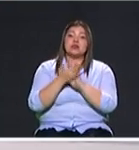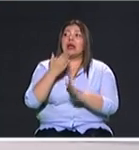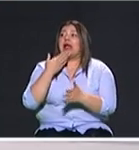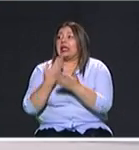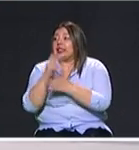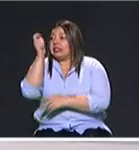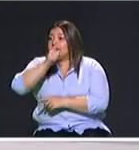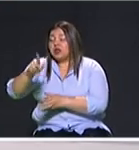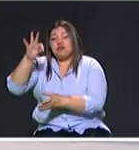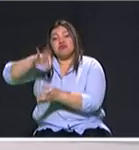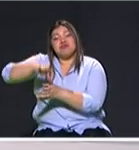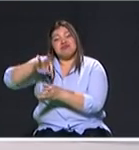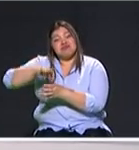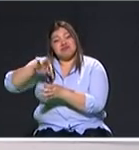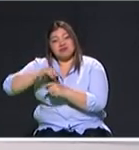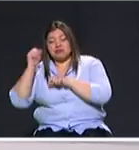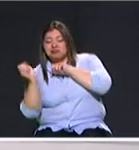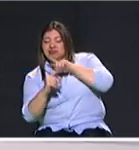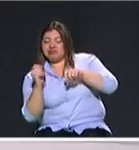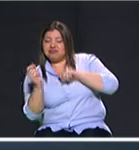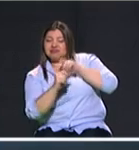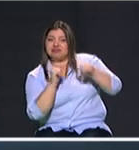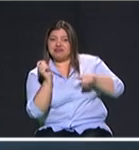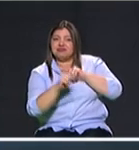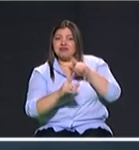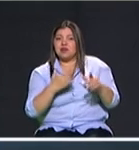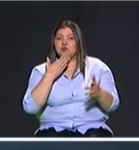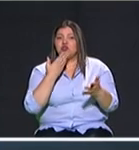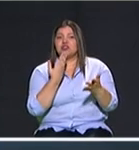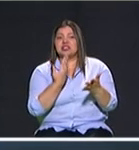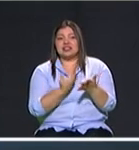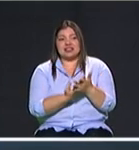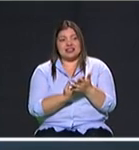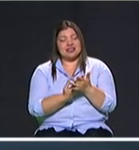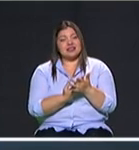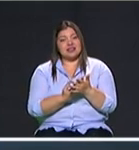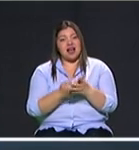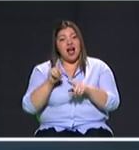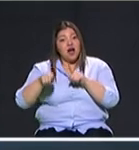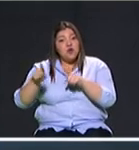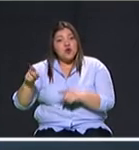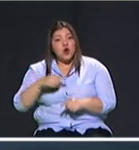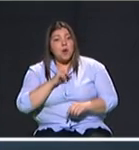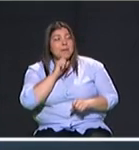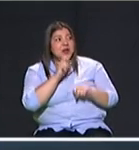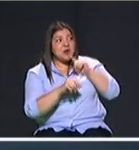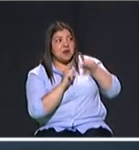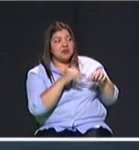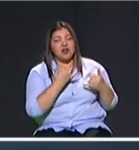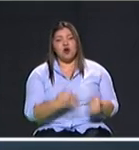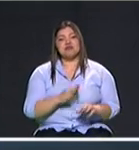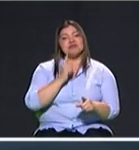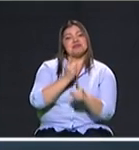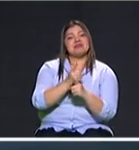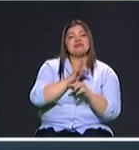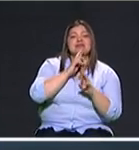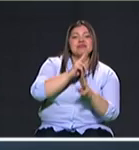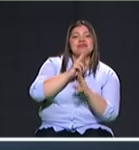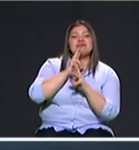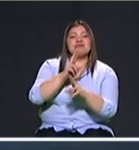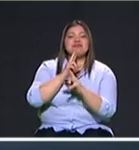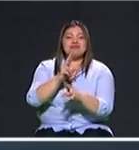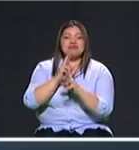estuvieron votando durante las últimas 36 horas en el portal que eligieron y que dijeron quiero que los candidatos me respondan a estas preguntas pues ese es el escenario